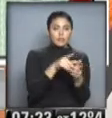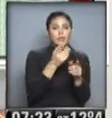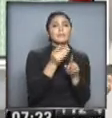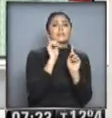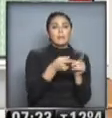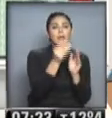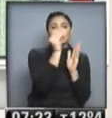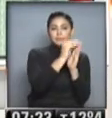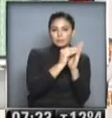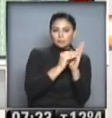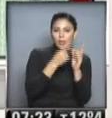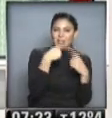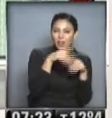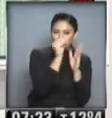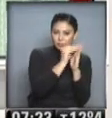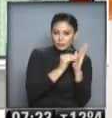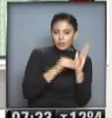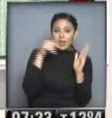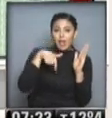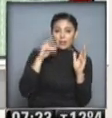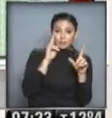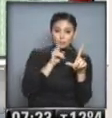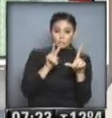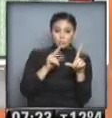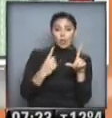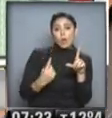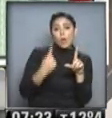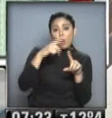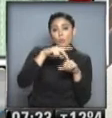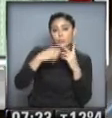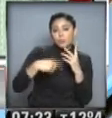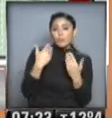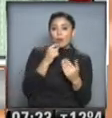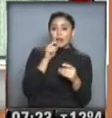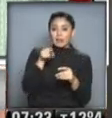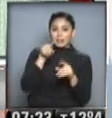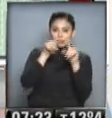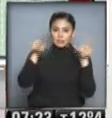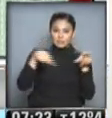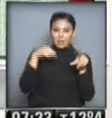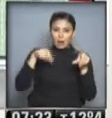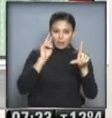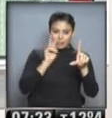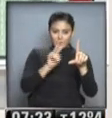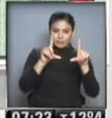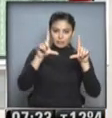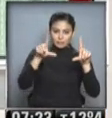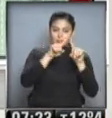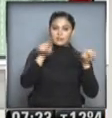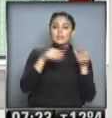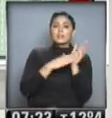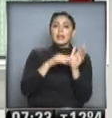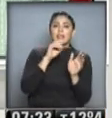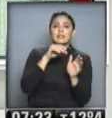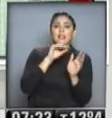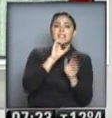la presentación correspondiente. A cambio de esto, uno de los instrumentos que puede recibir es este certificado que estamos viendo en pantalla, certificado de